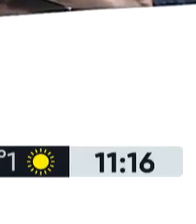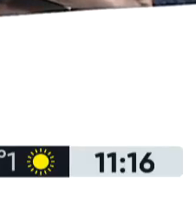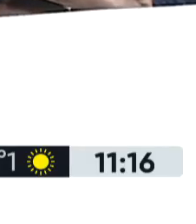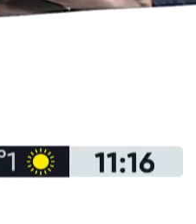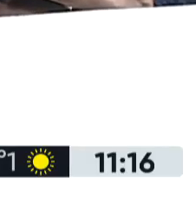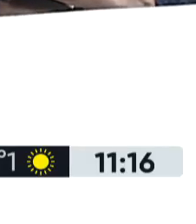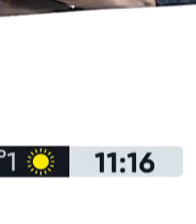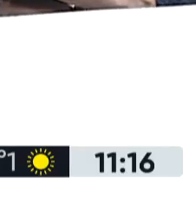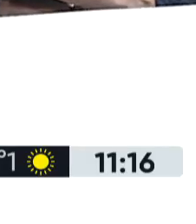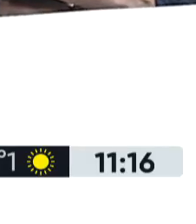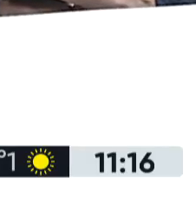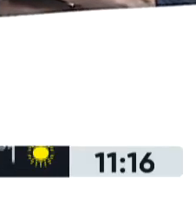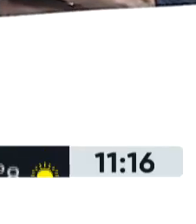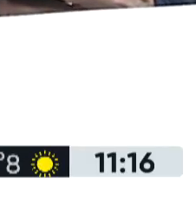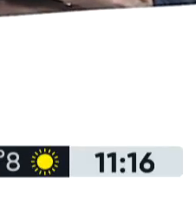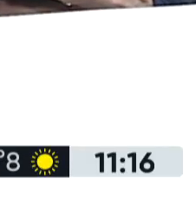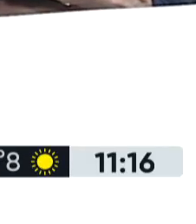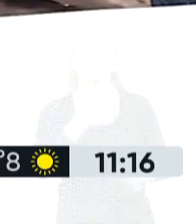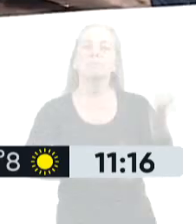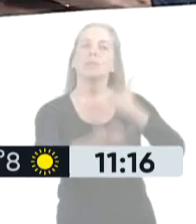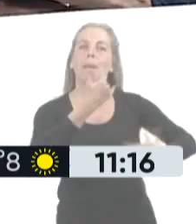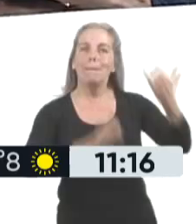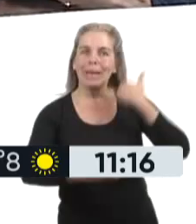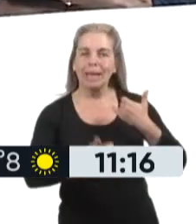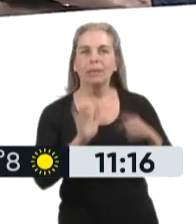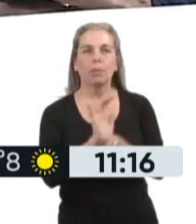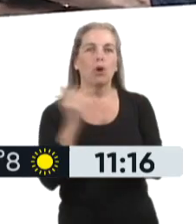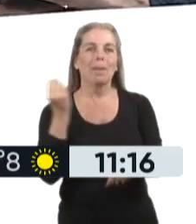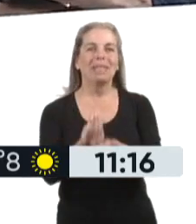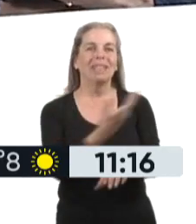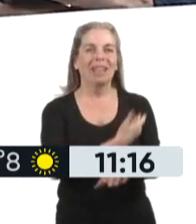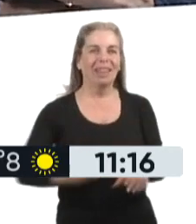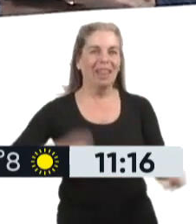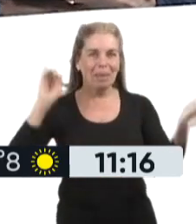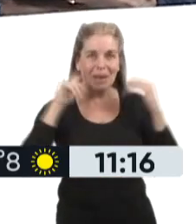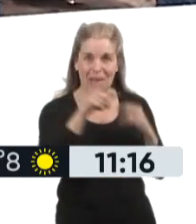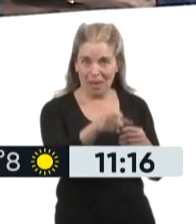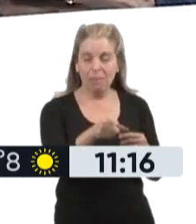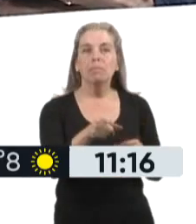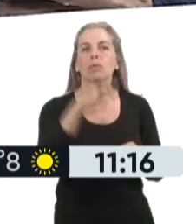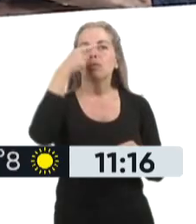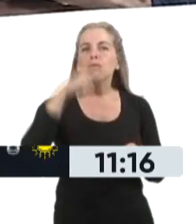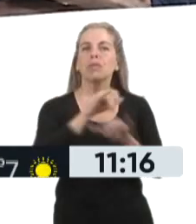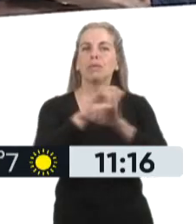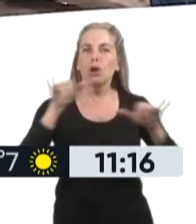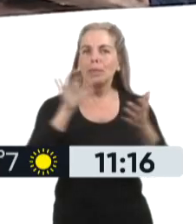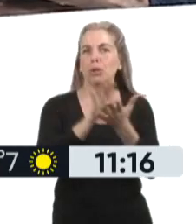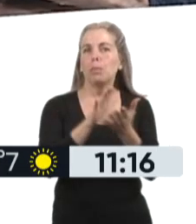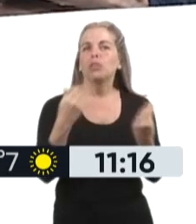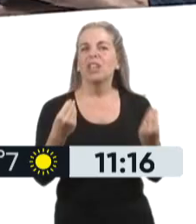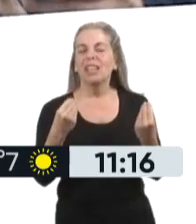Manuel, que hagas una lectura, bueno, obviamente en representación del gobierno, del presidente, sobre los últimos datos, por ejemplo, el del